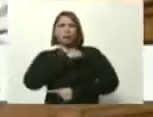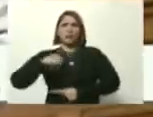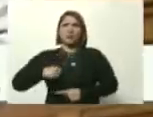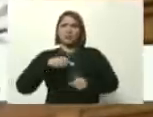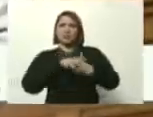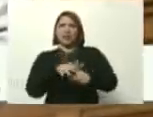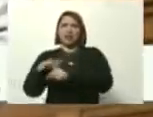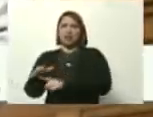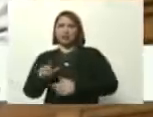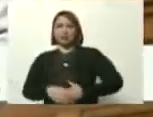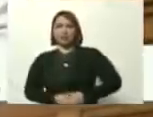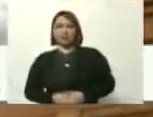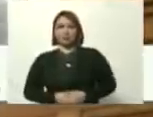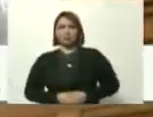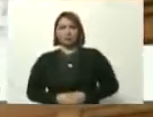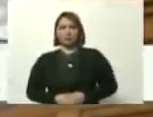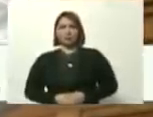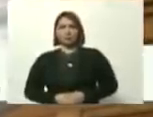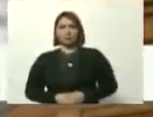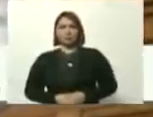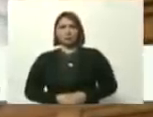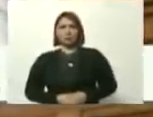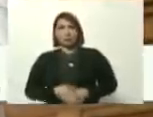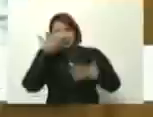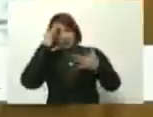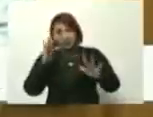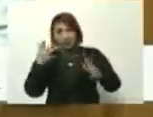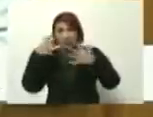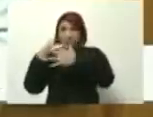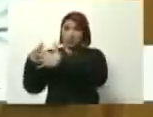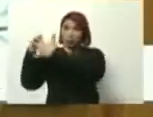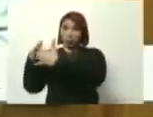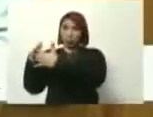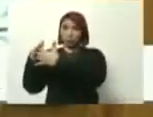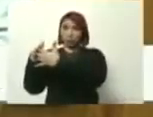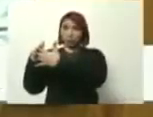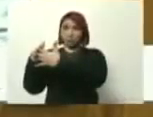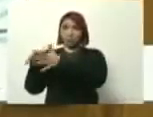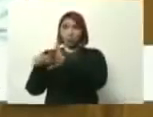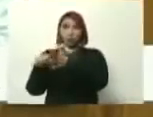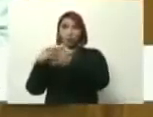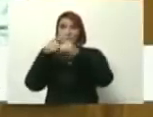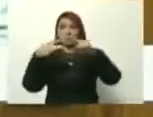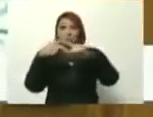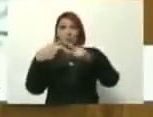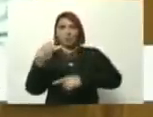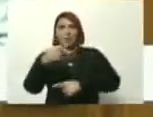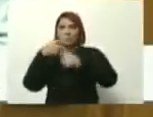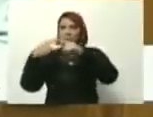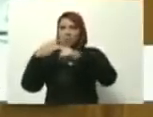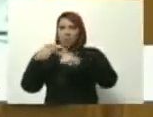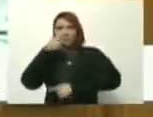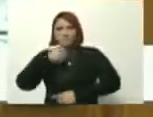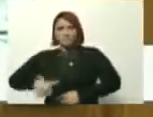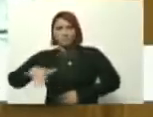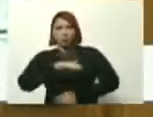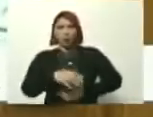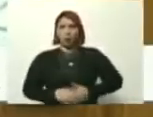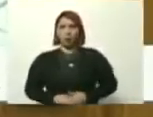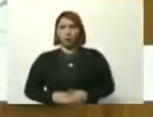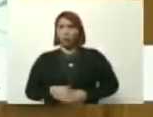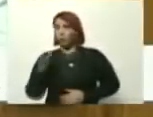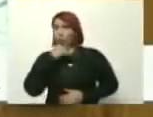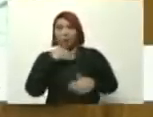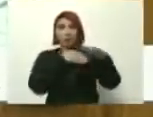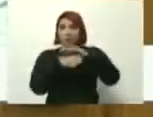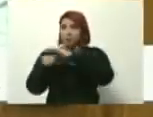privatizada, como en el caso de los Estados Unidos de Norteamérica, donde la mitad, más de la mitad de la población ni siquiera tiene